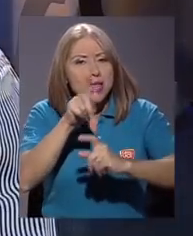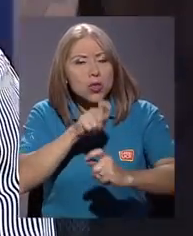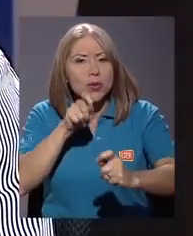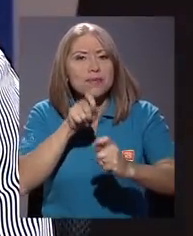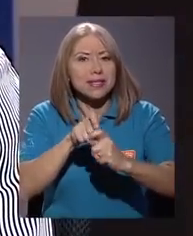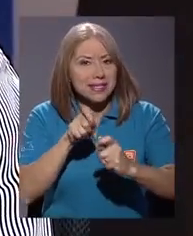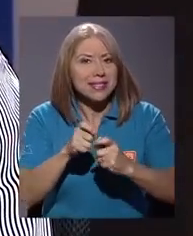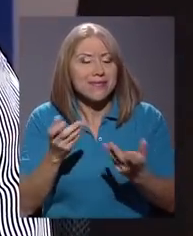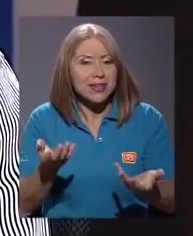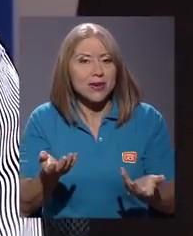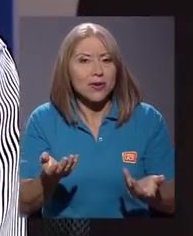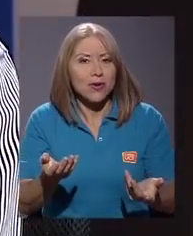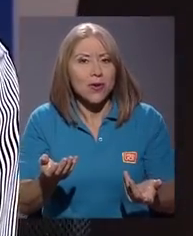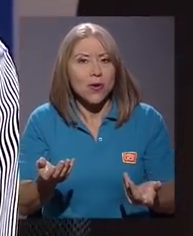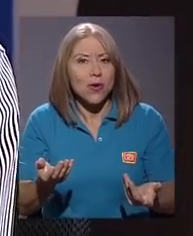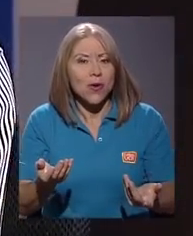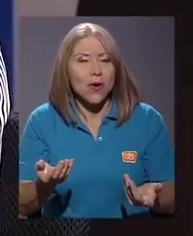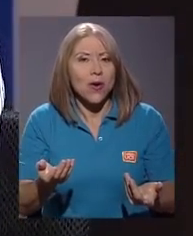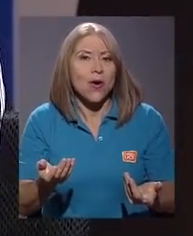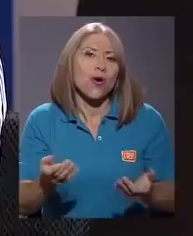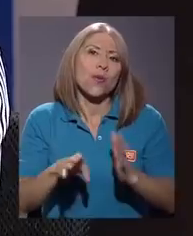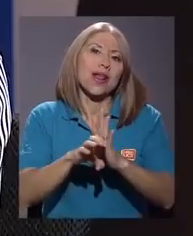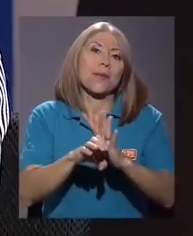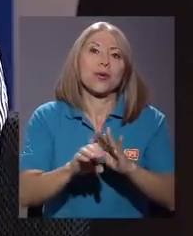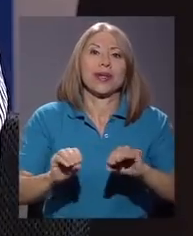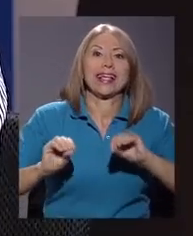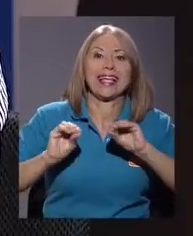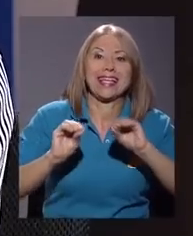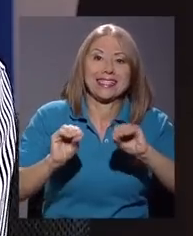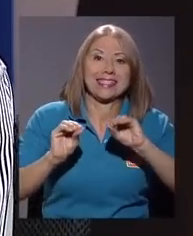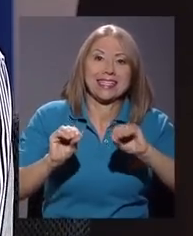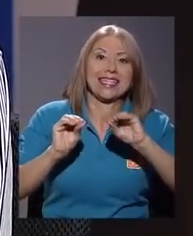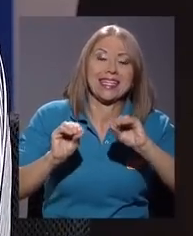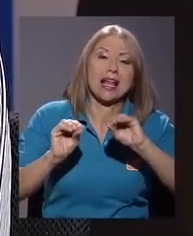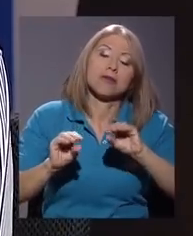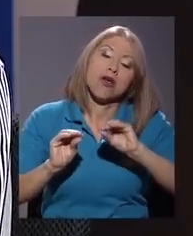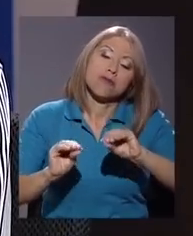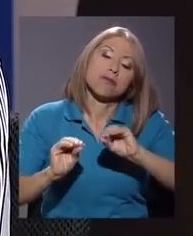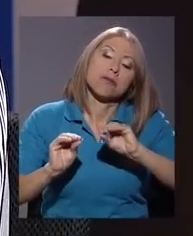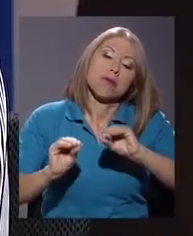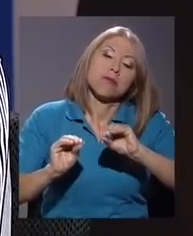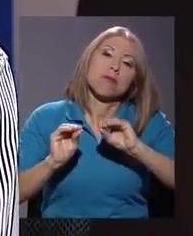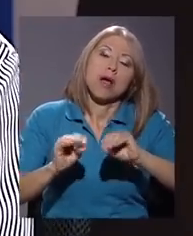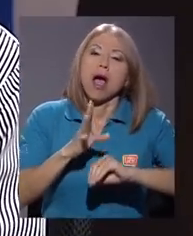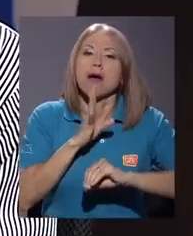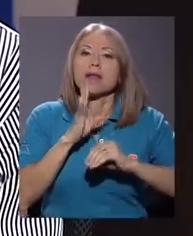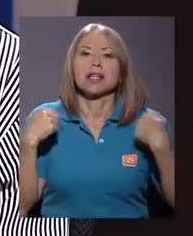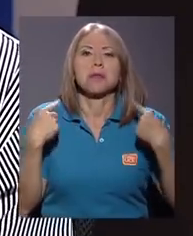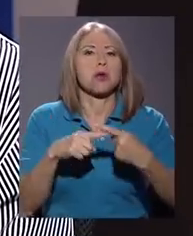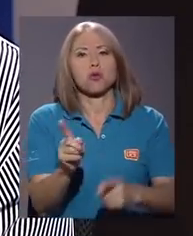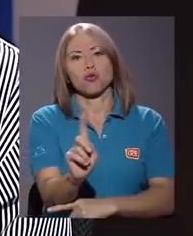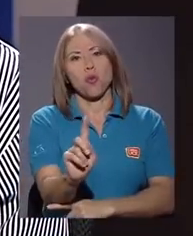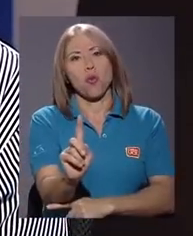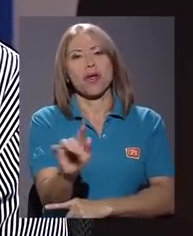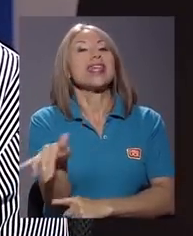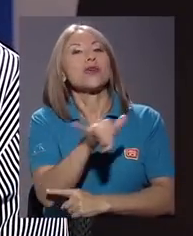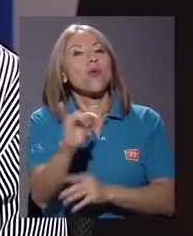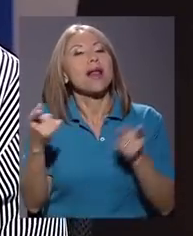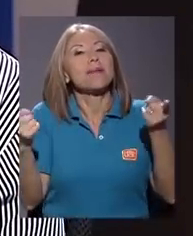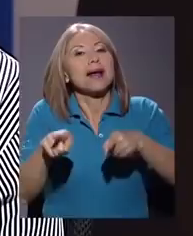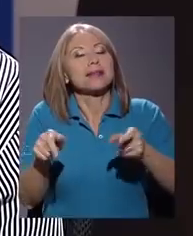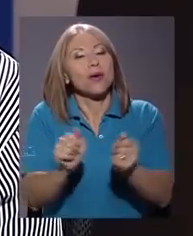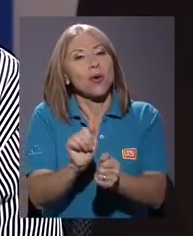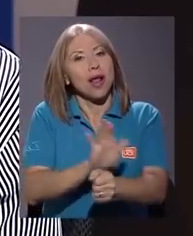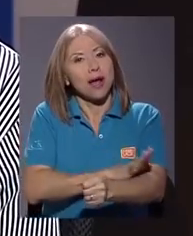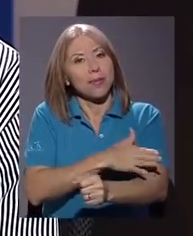por el cual uno como que le enseña a alguien a hablar español igual con la música ya una vez que llega